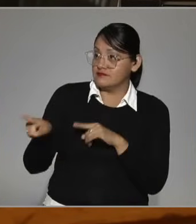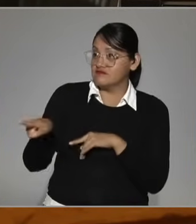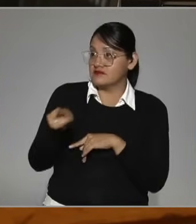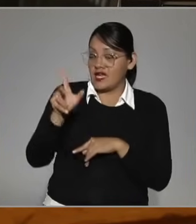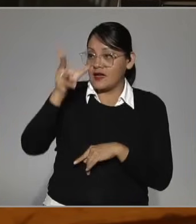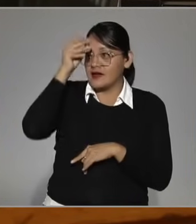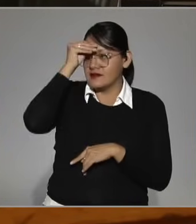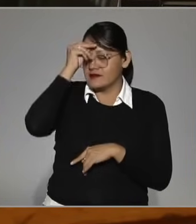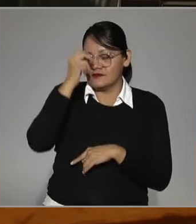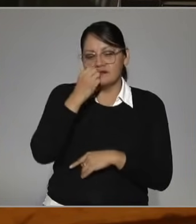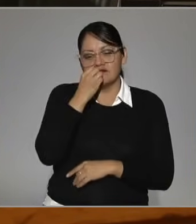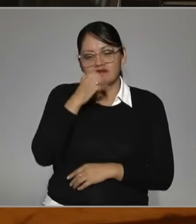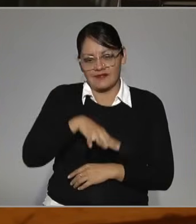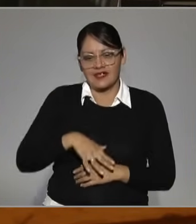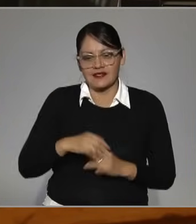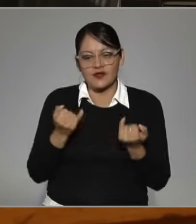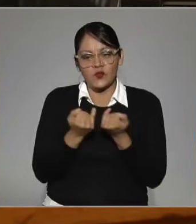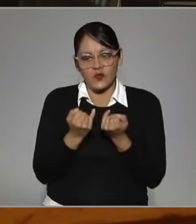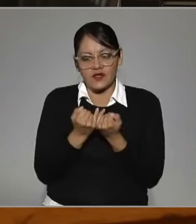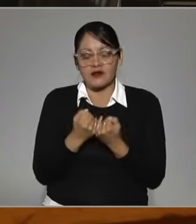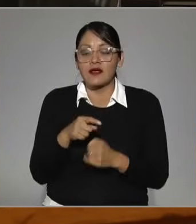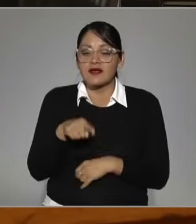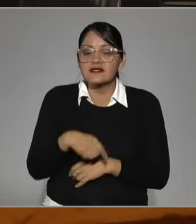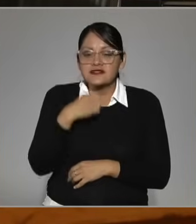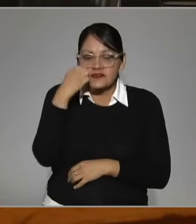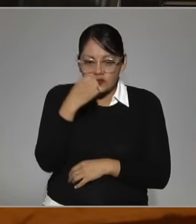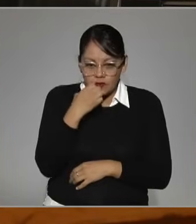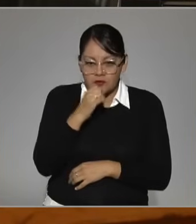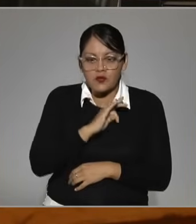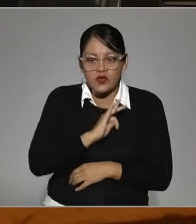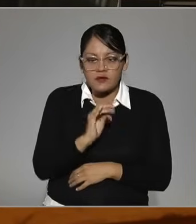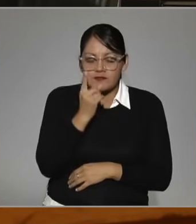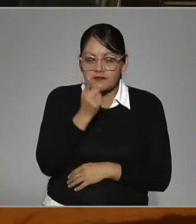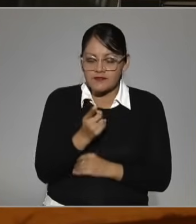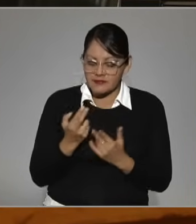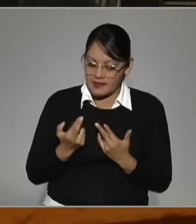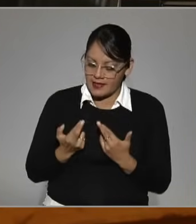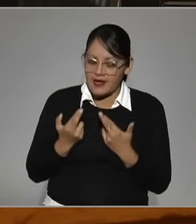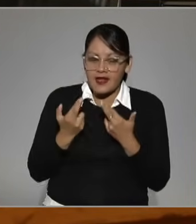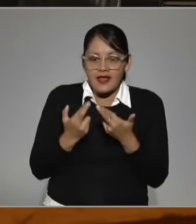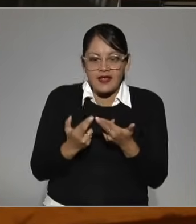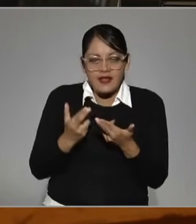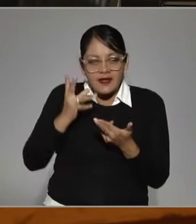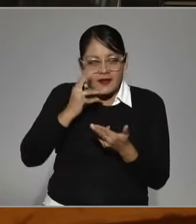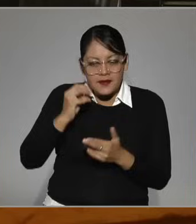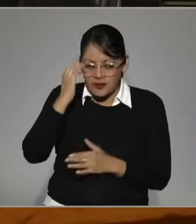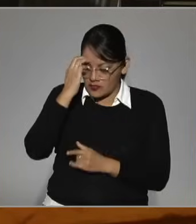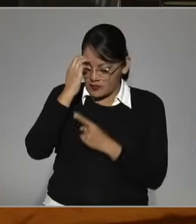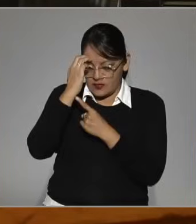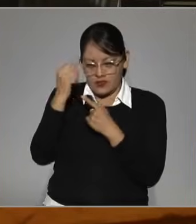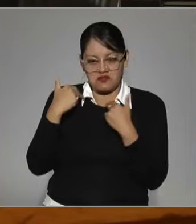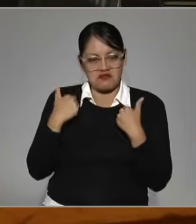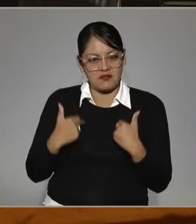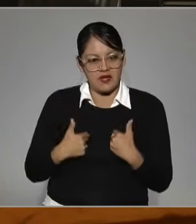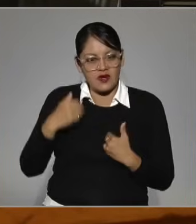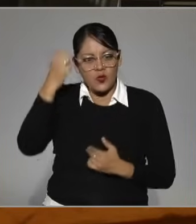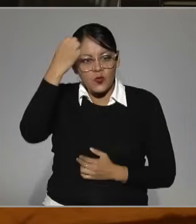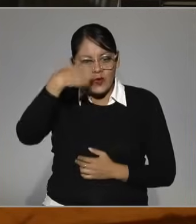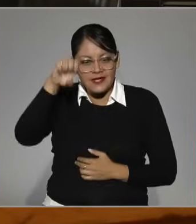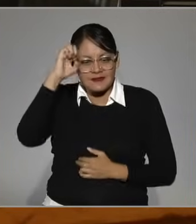padre. Entonces, en la escuela podríamos decir que es un regalo del conocimiento humano, de la experiencia